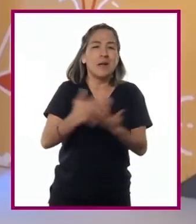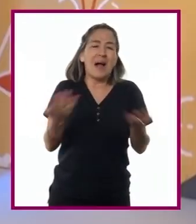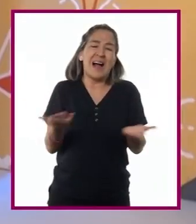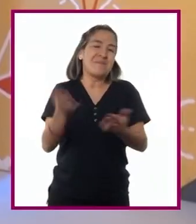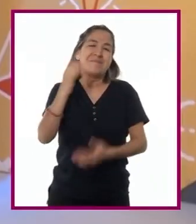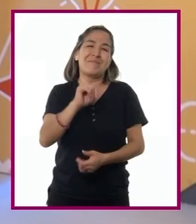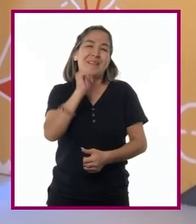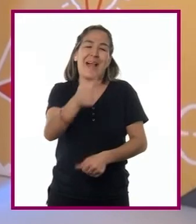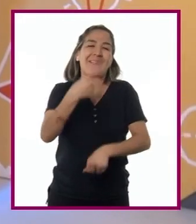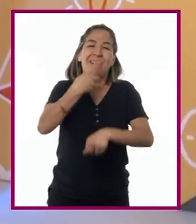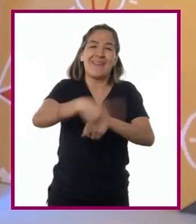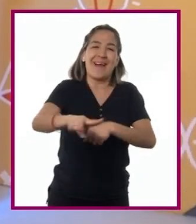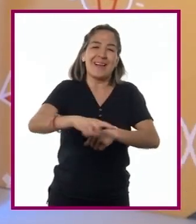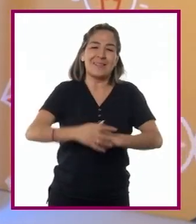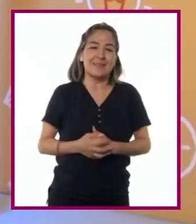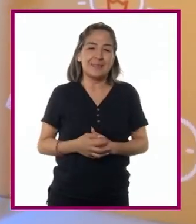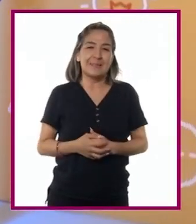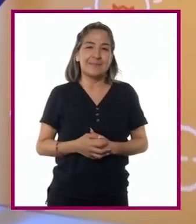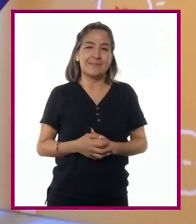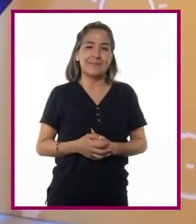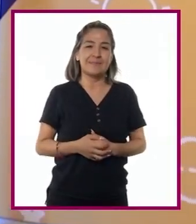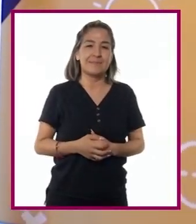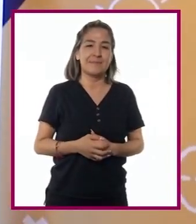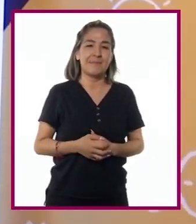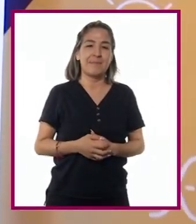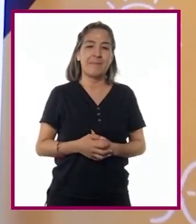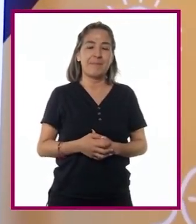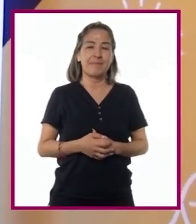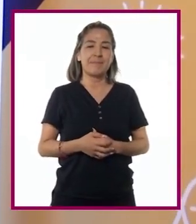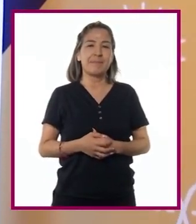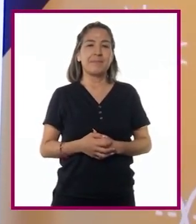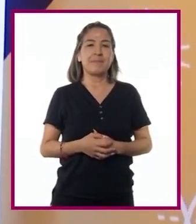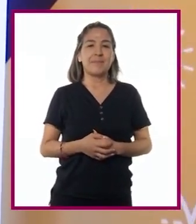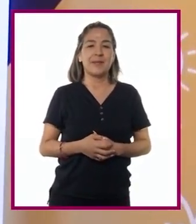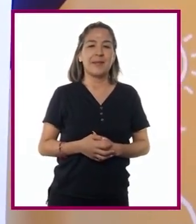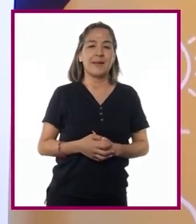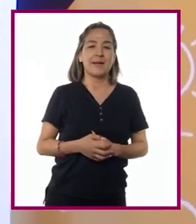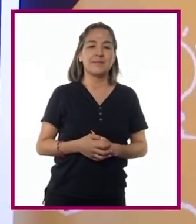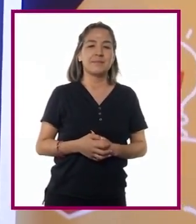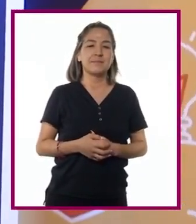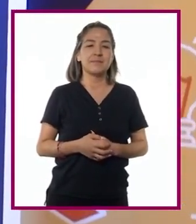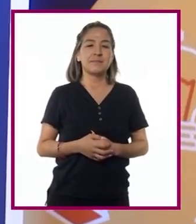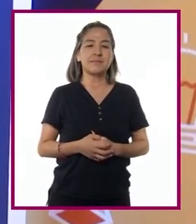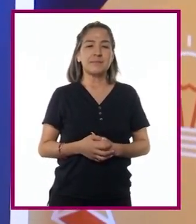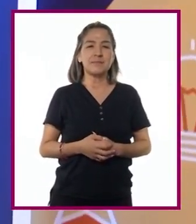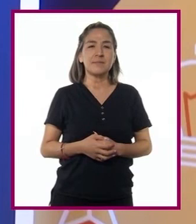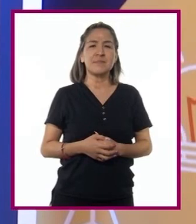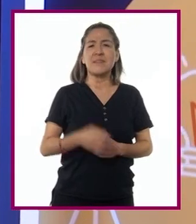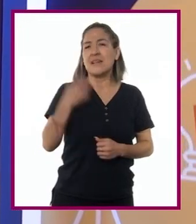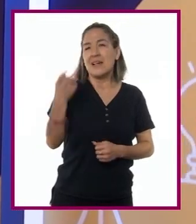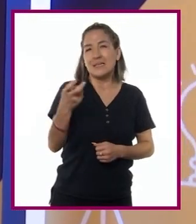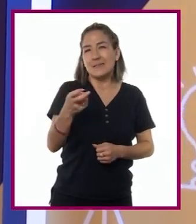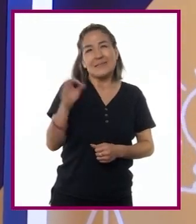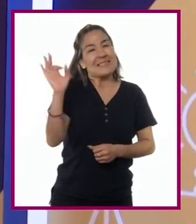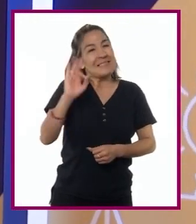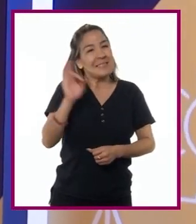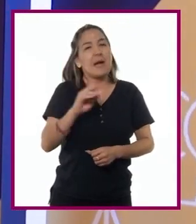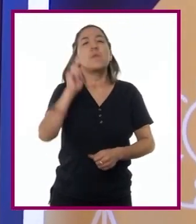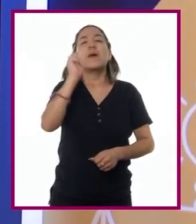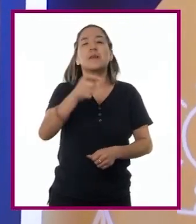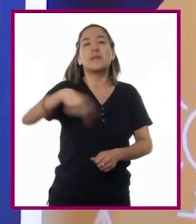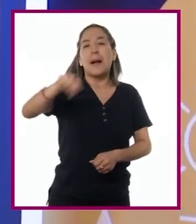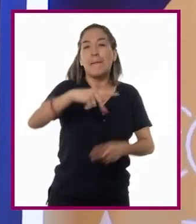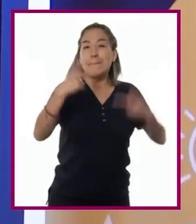daño. No necesariamente, Leslie, ya que las enfermedades que tienen los